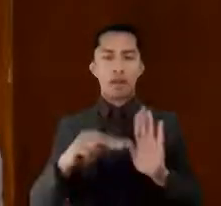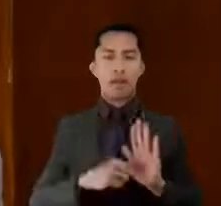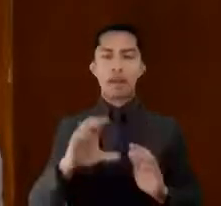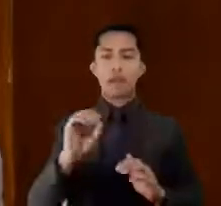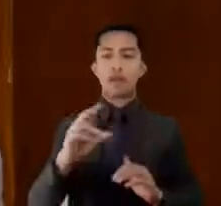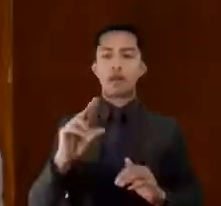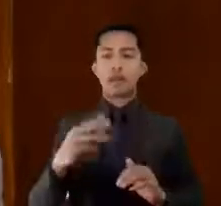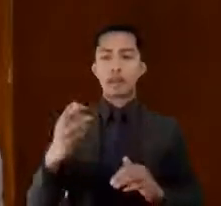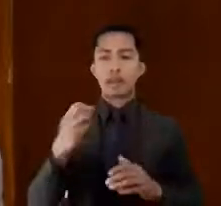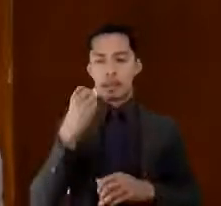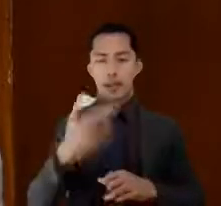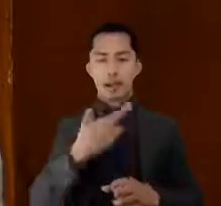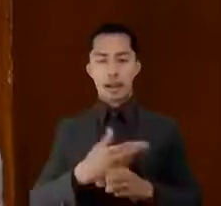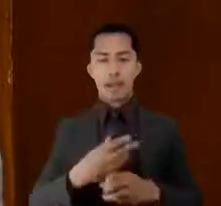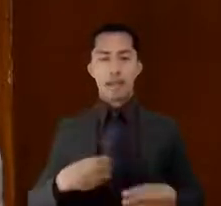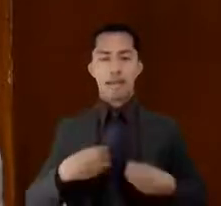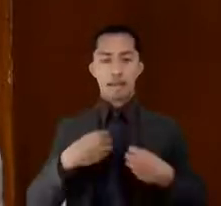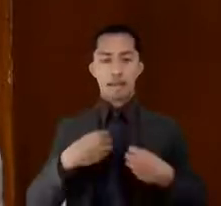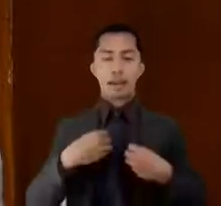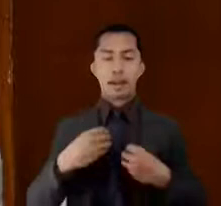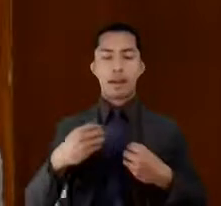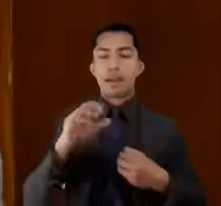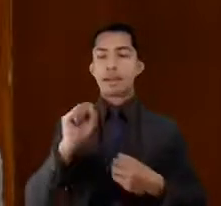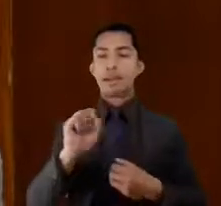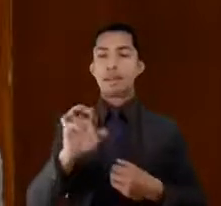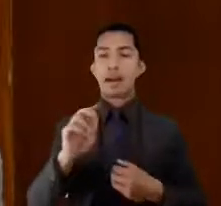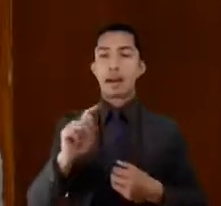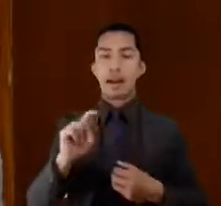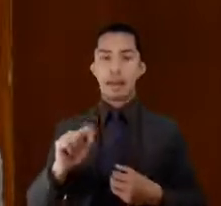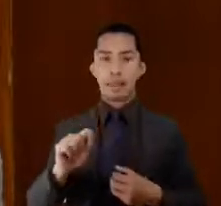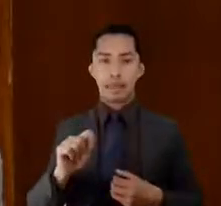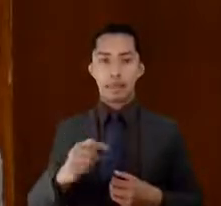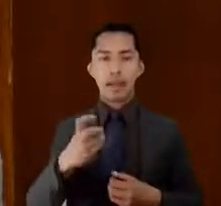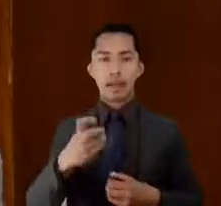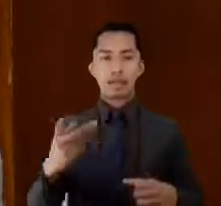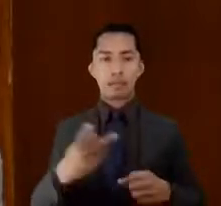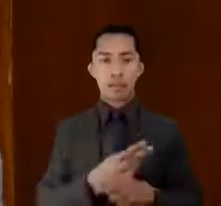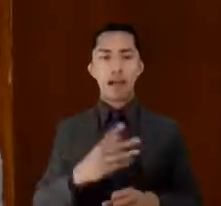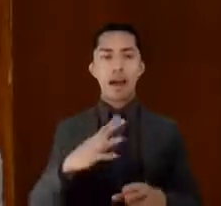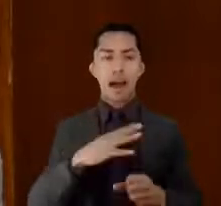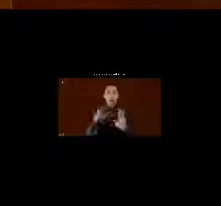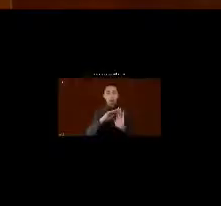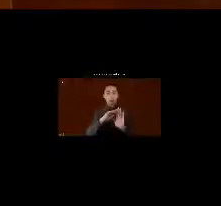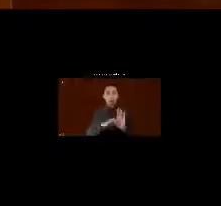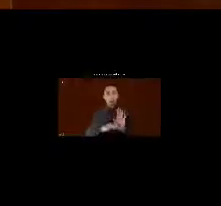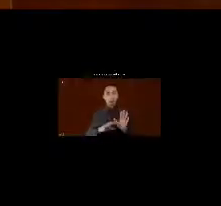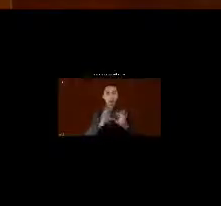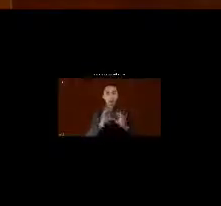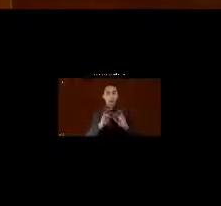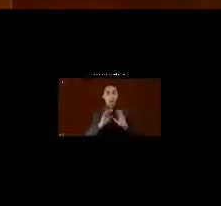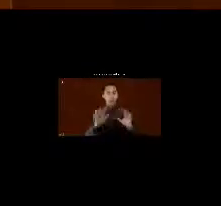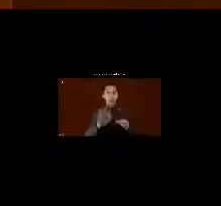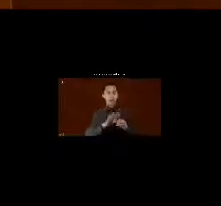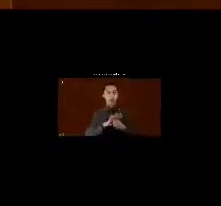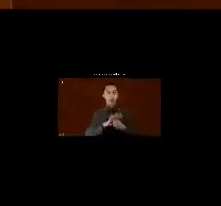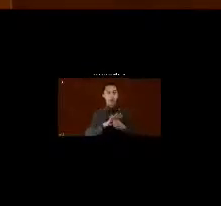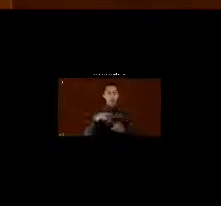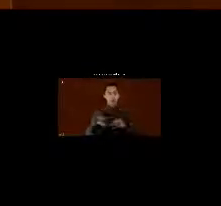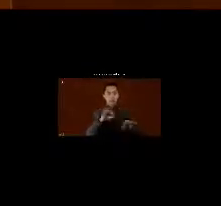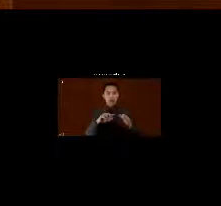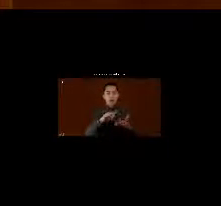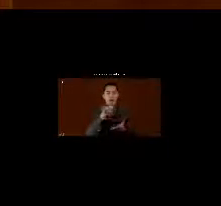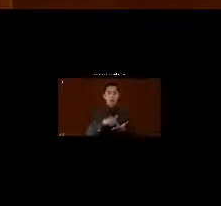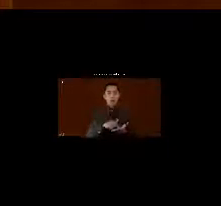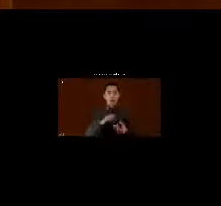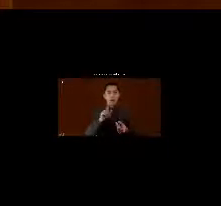de la Secretaría de Medio Ambiente y Recursos Naturales, Semarnat, mediante la cual se establecen las especificaciones para la selección del sitio,